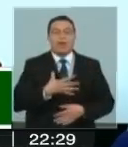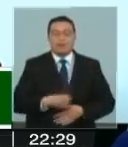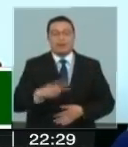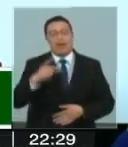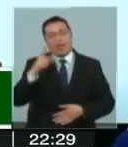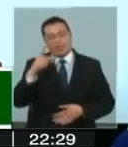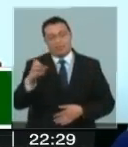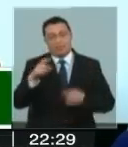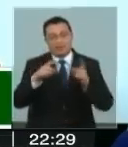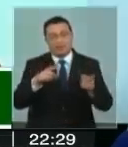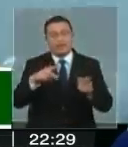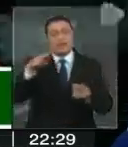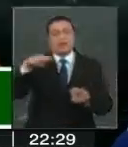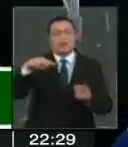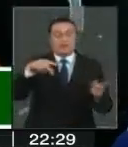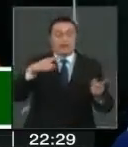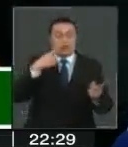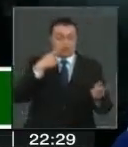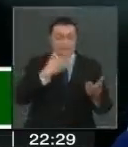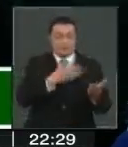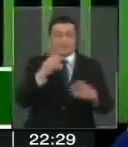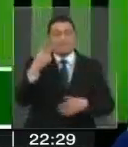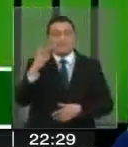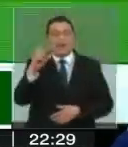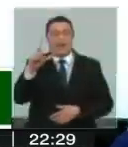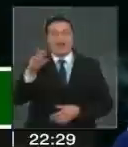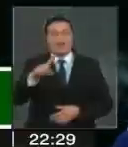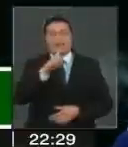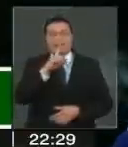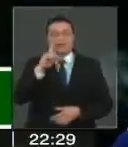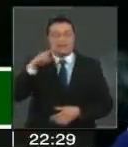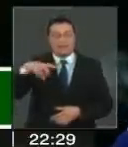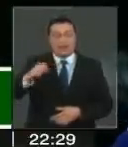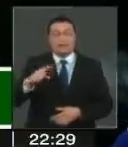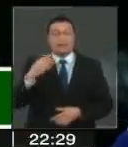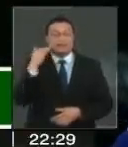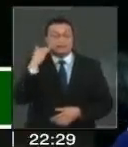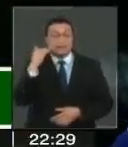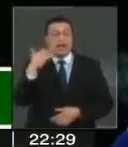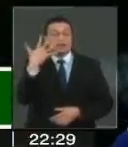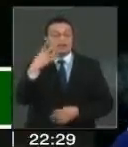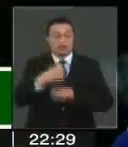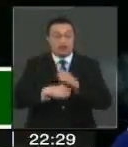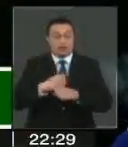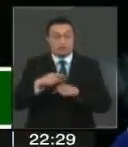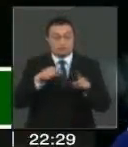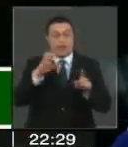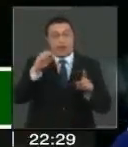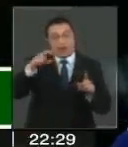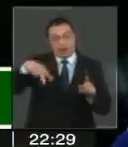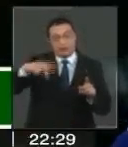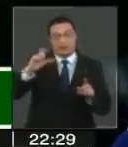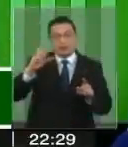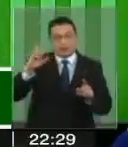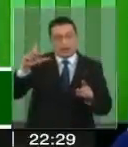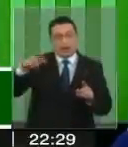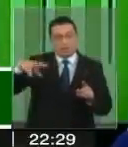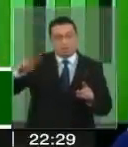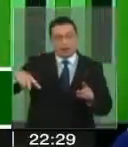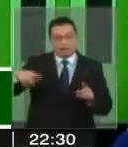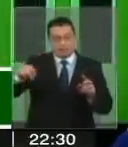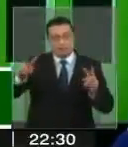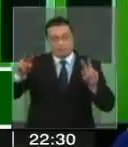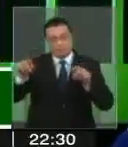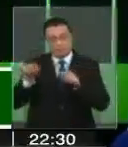de Denis, que es Valentina, una chica de 5 años con síndrome de Angelman. ¿Qué cambios